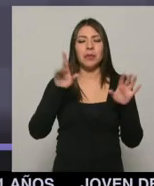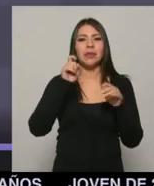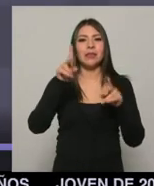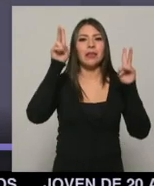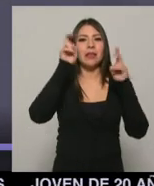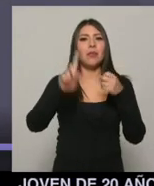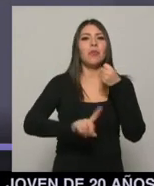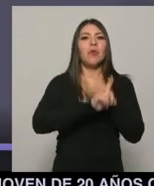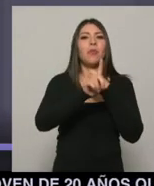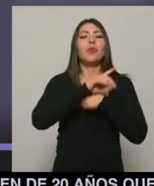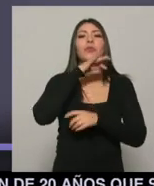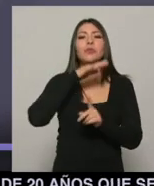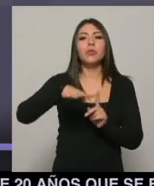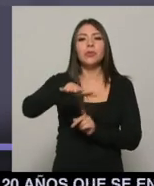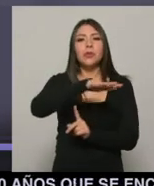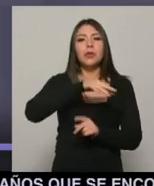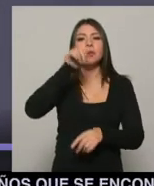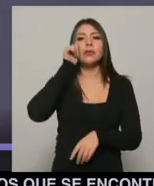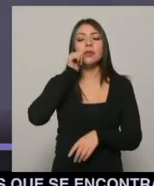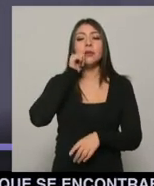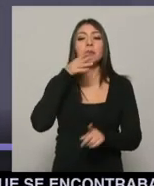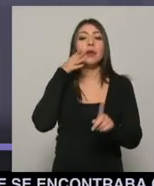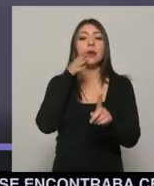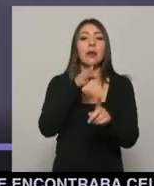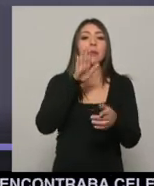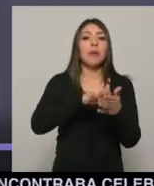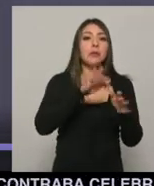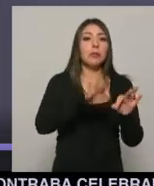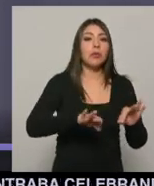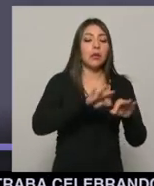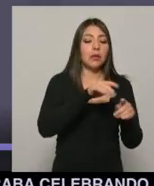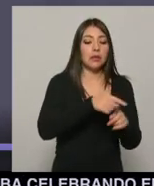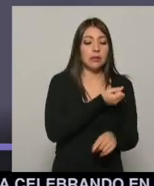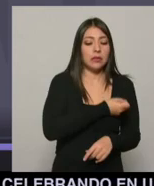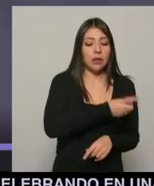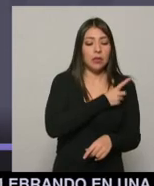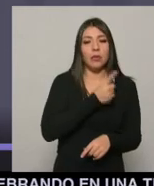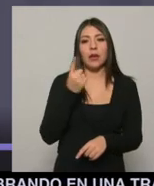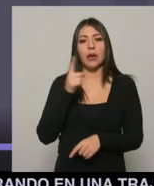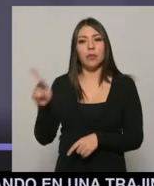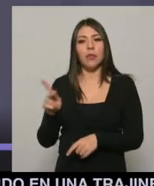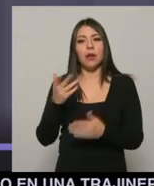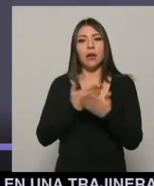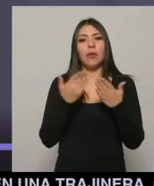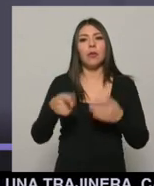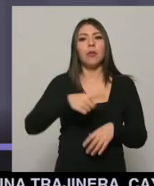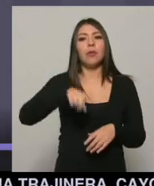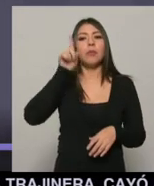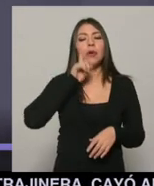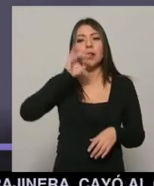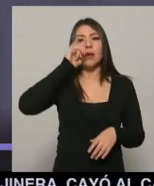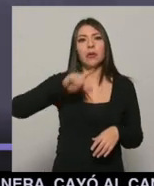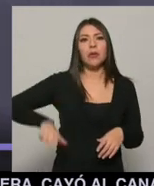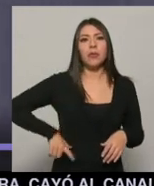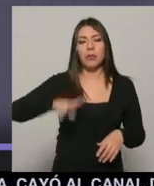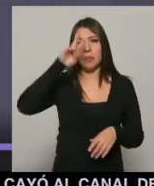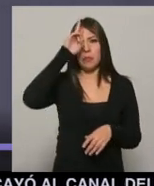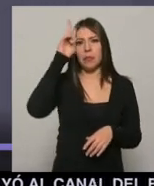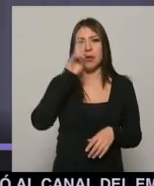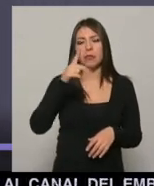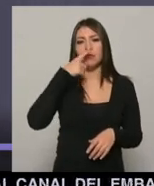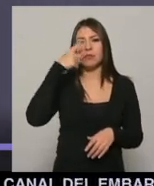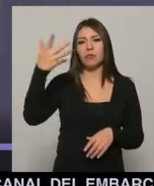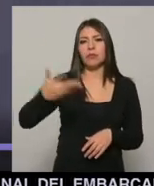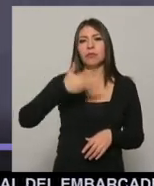las contingencias, porque ponemos por delante el tema de la salud al tema de la popularidad. Hoy Sheinbaum dejó que nos ahogáramos en contaminación